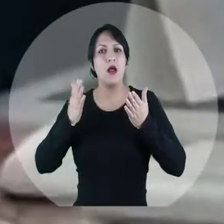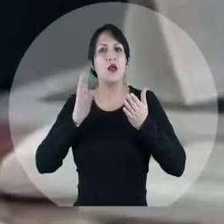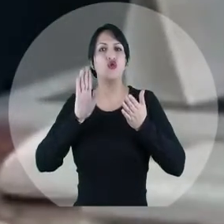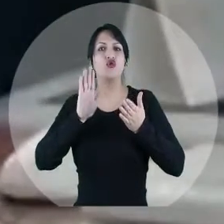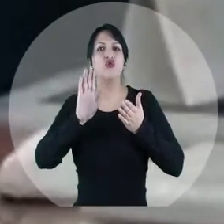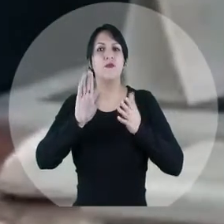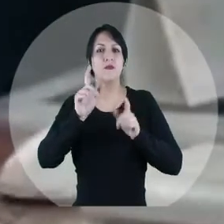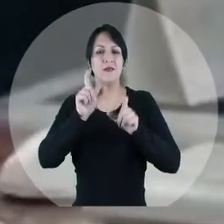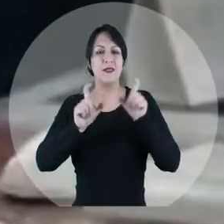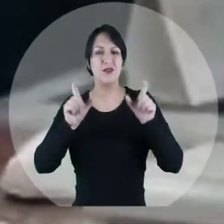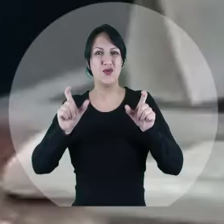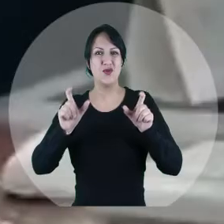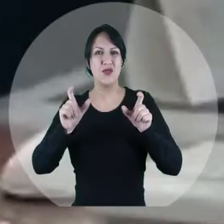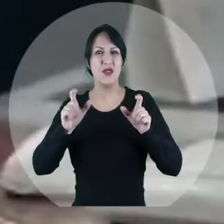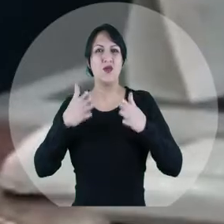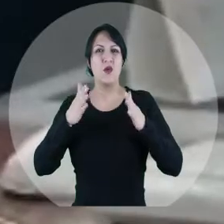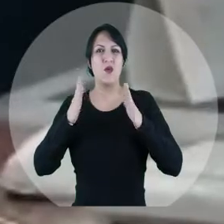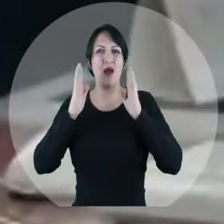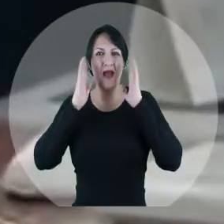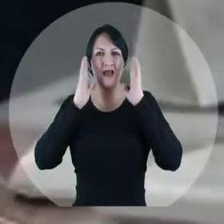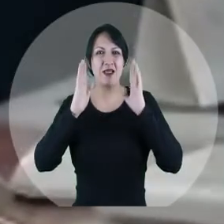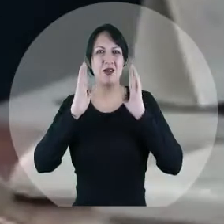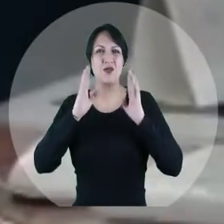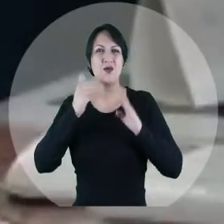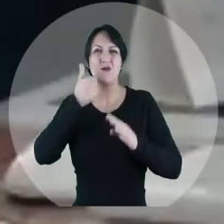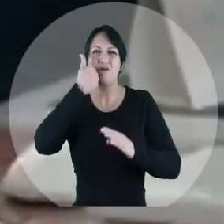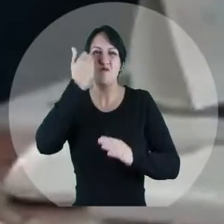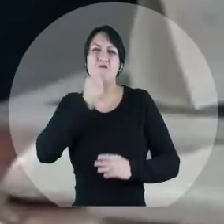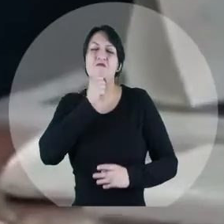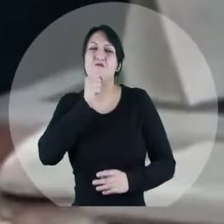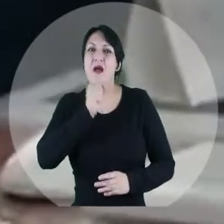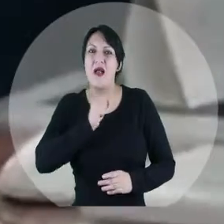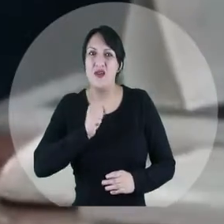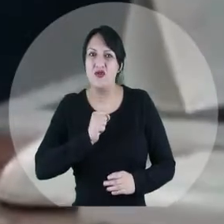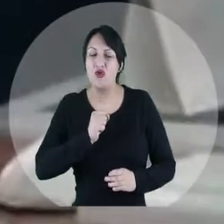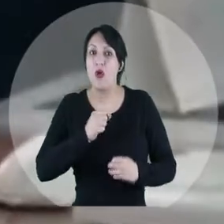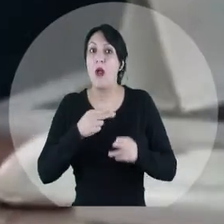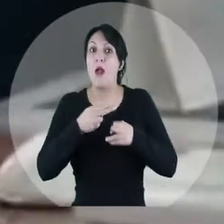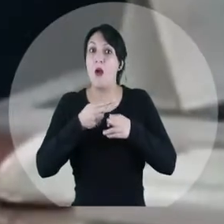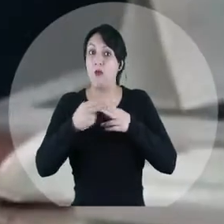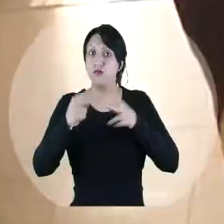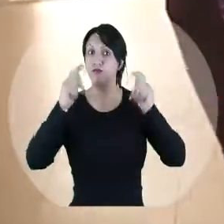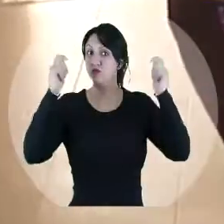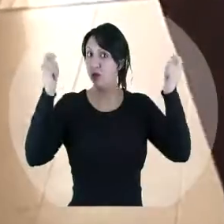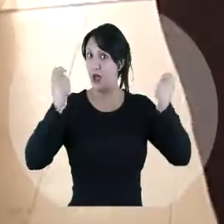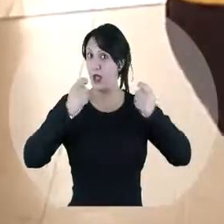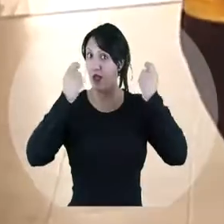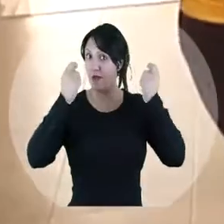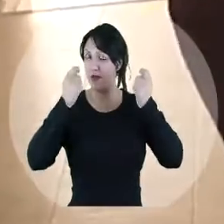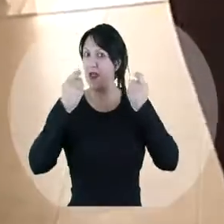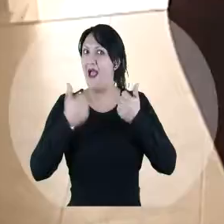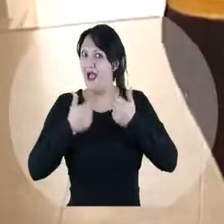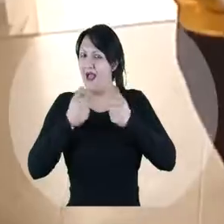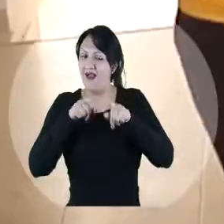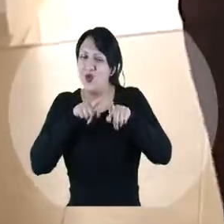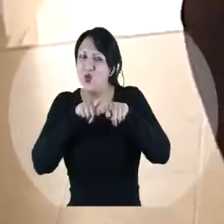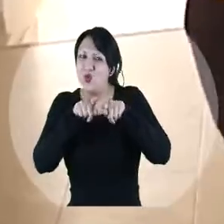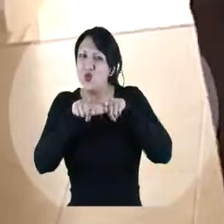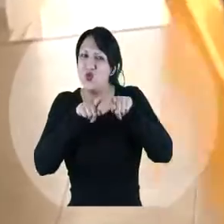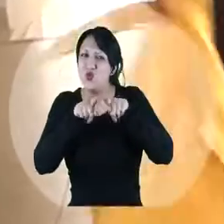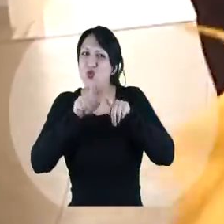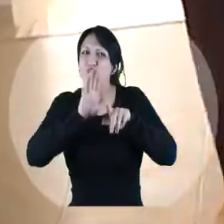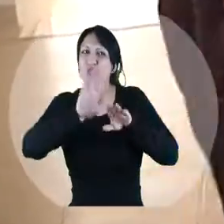mejorar todos los aspectos referentes al trato que le damos a nuestros adultos mayores. Vamos a lanzar una campaña,